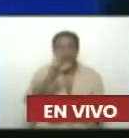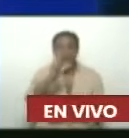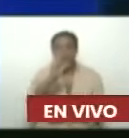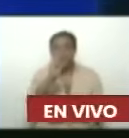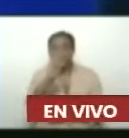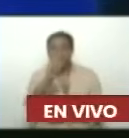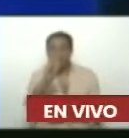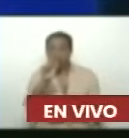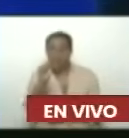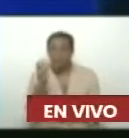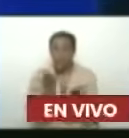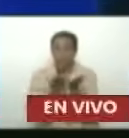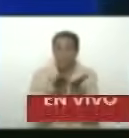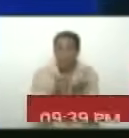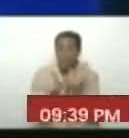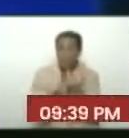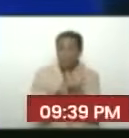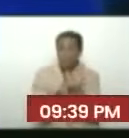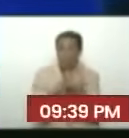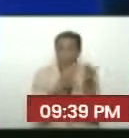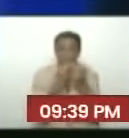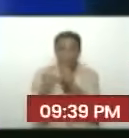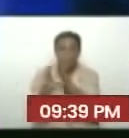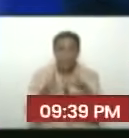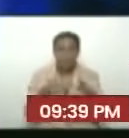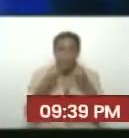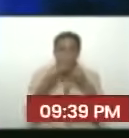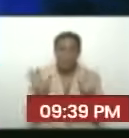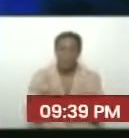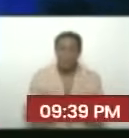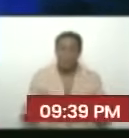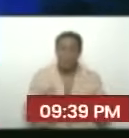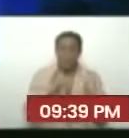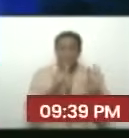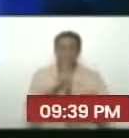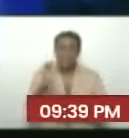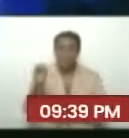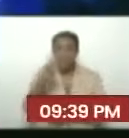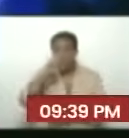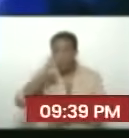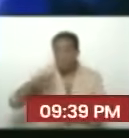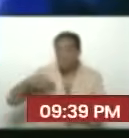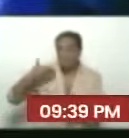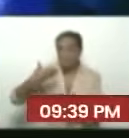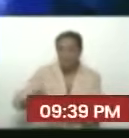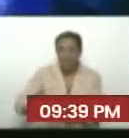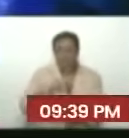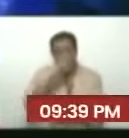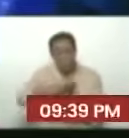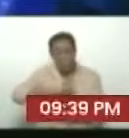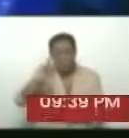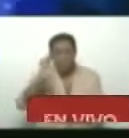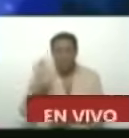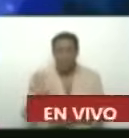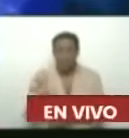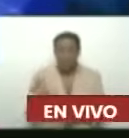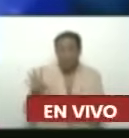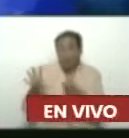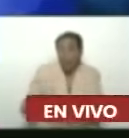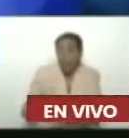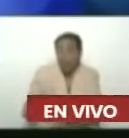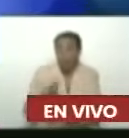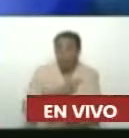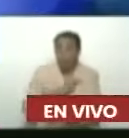usted dijo, nuestra escuela es una escuela cooperativa, es una escuela que tiene 50 años ya como cooperativa, tenía unos dueños, los